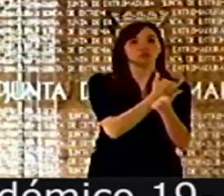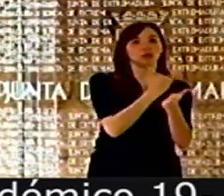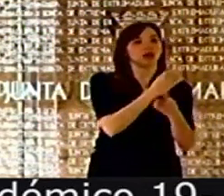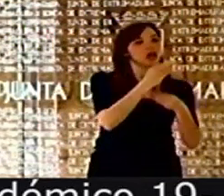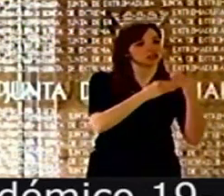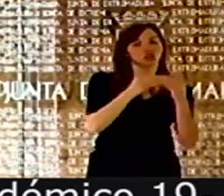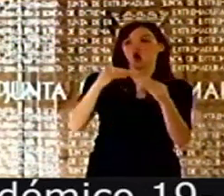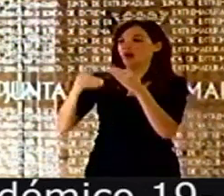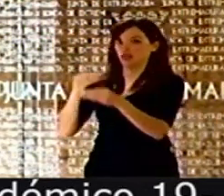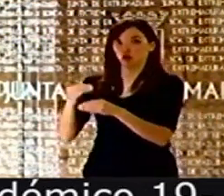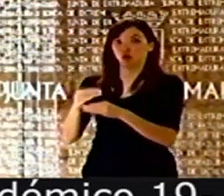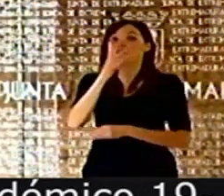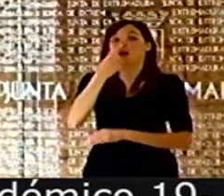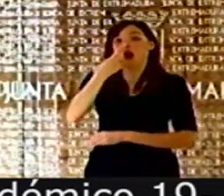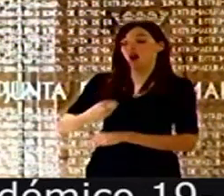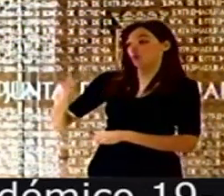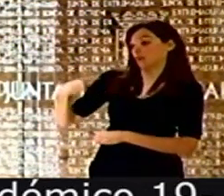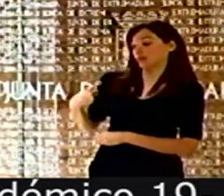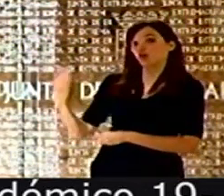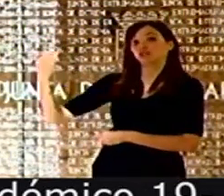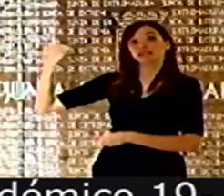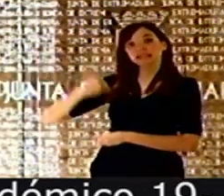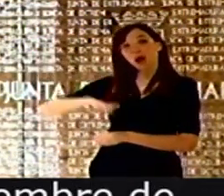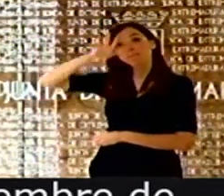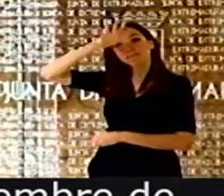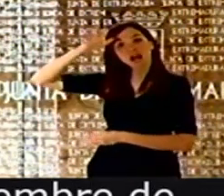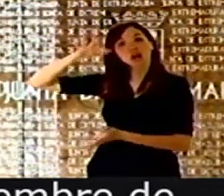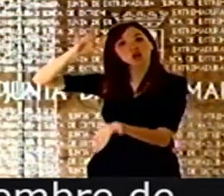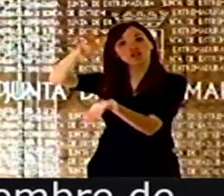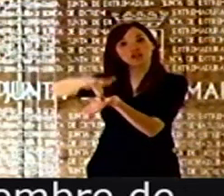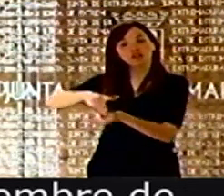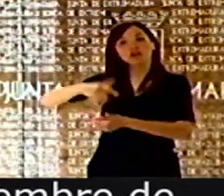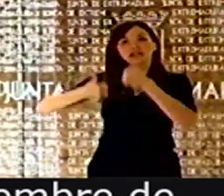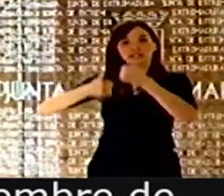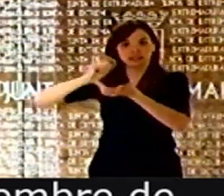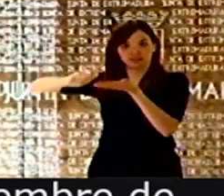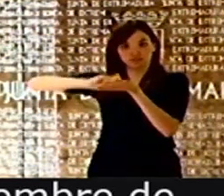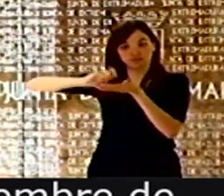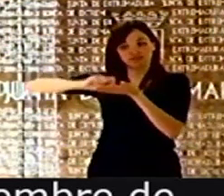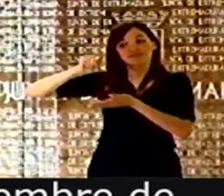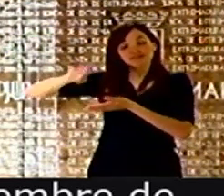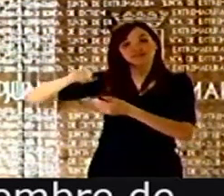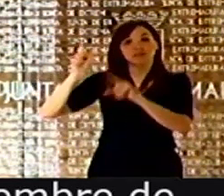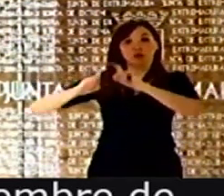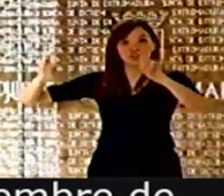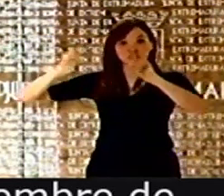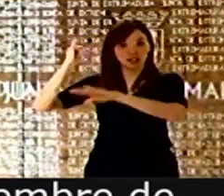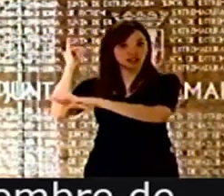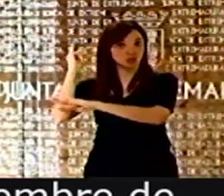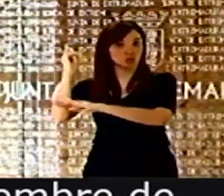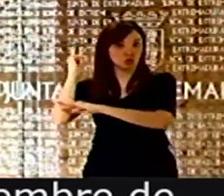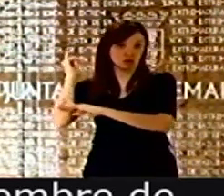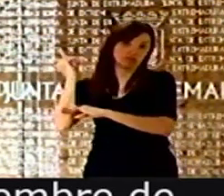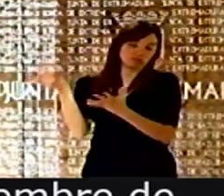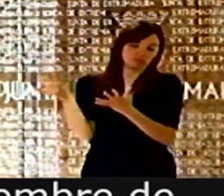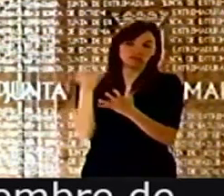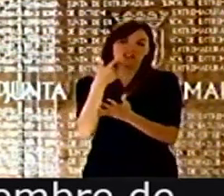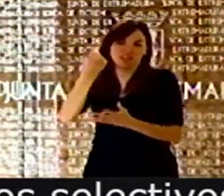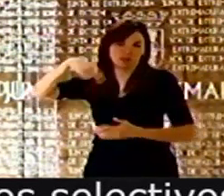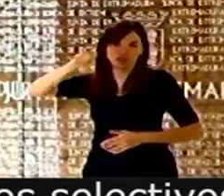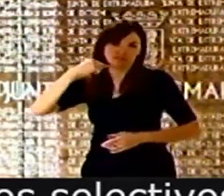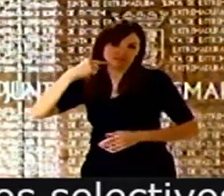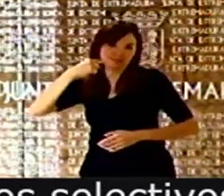El año pasado se realizó, en el verano del año pasado, se realizó el de profesores de instituto, por decirlo en términos